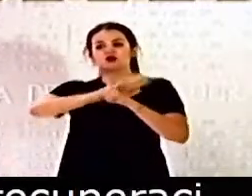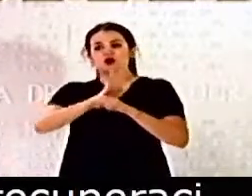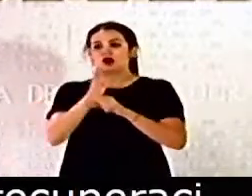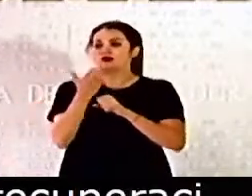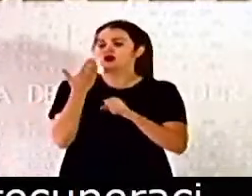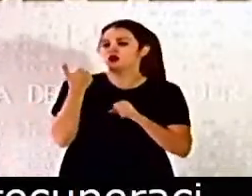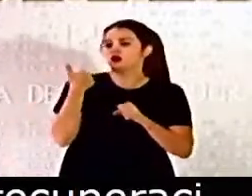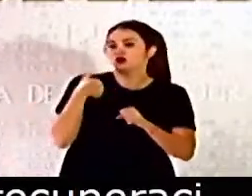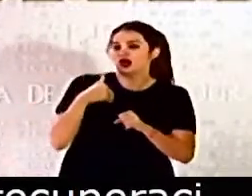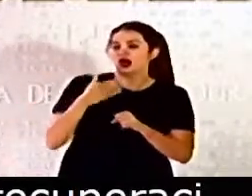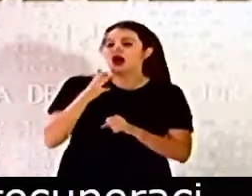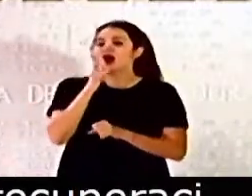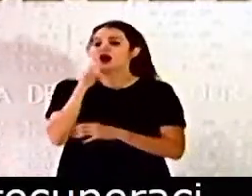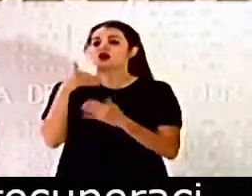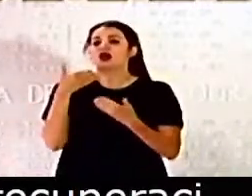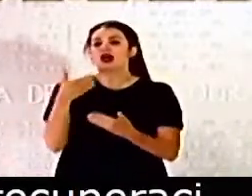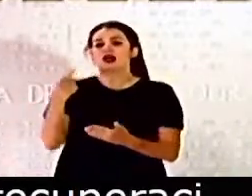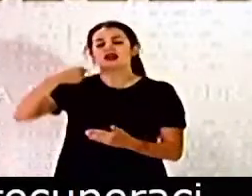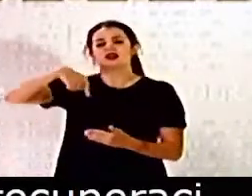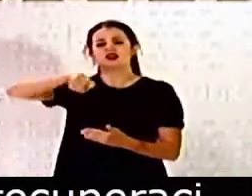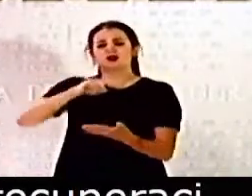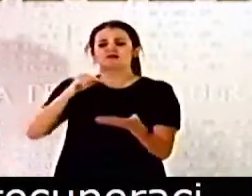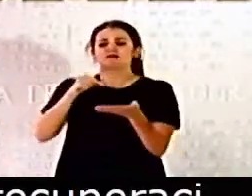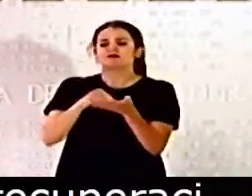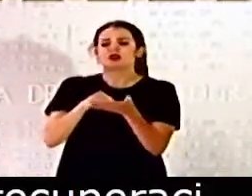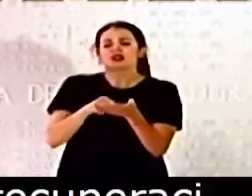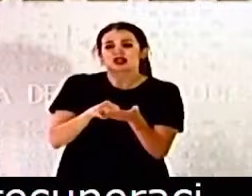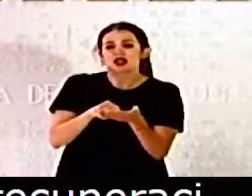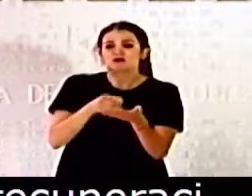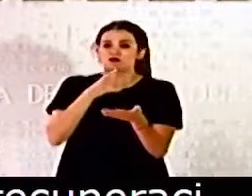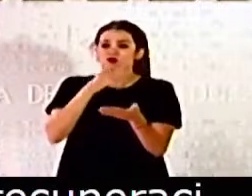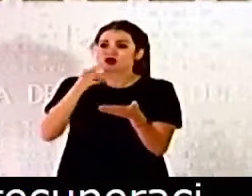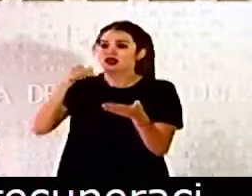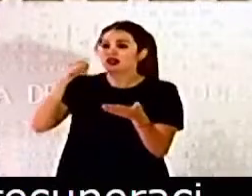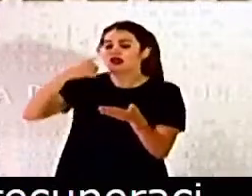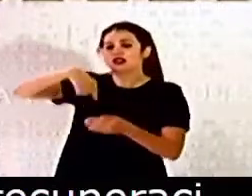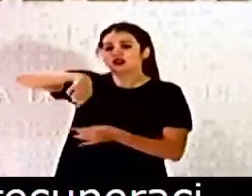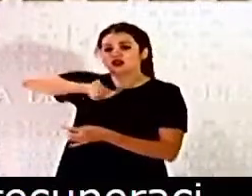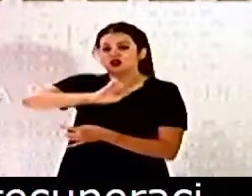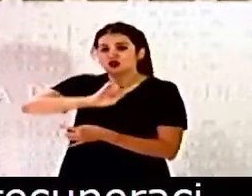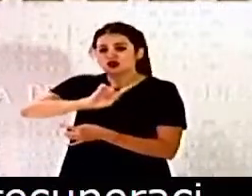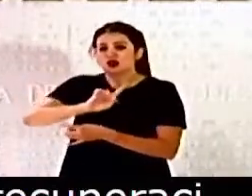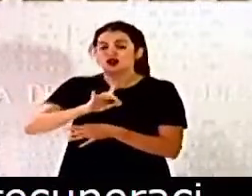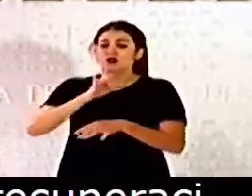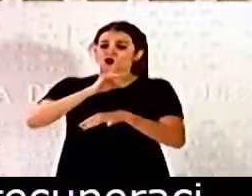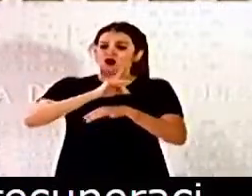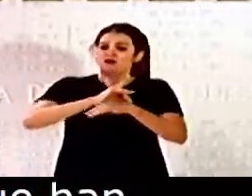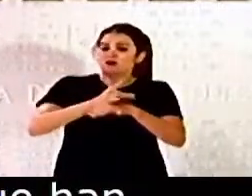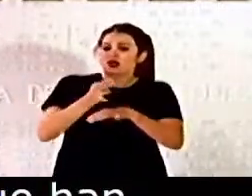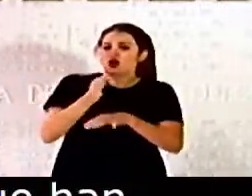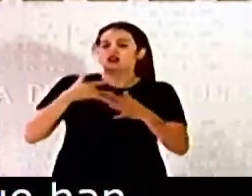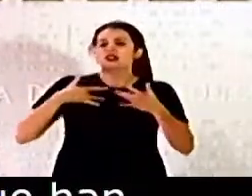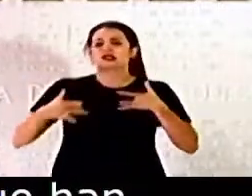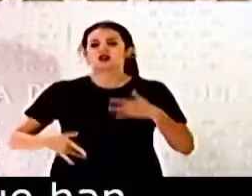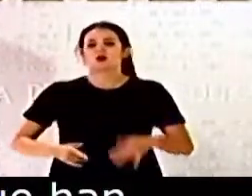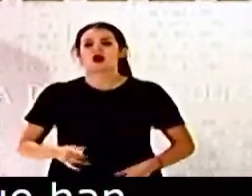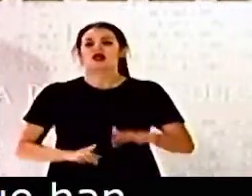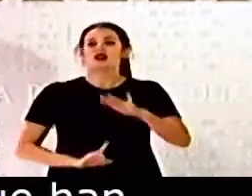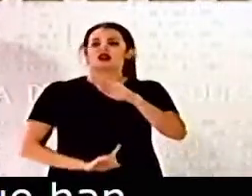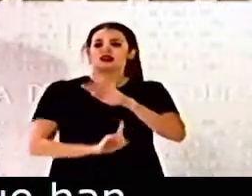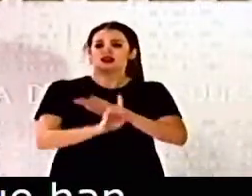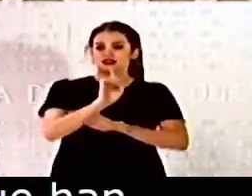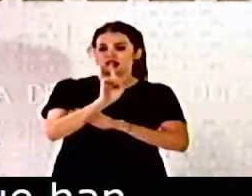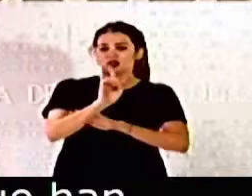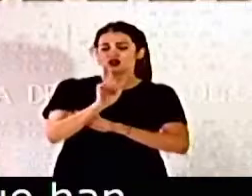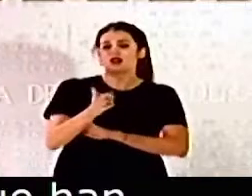ahora reclaman, puesto que han desarrollado una enfermedad o unos síntomas que se